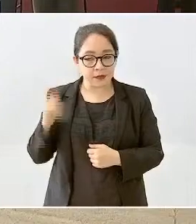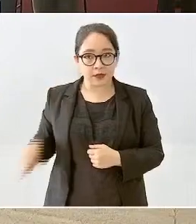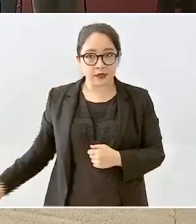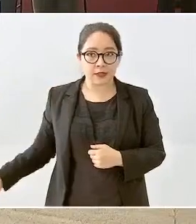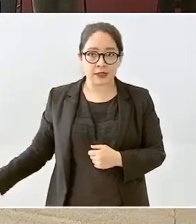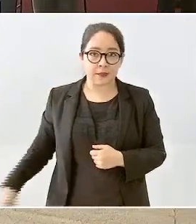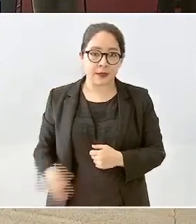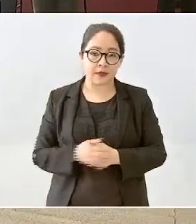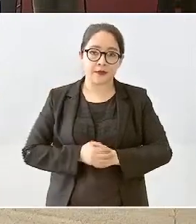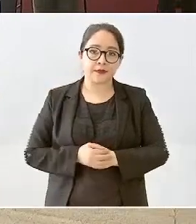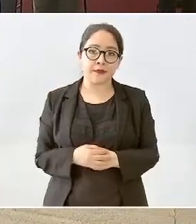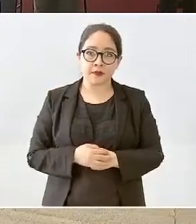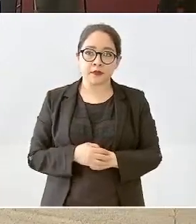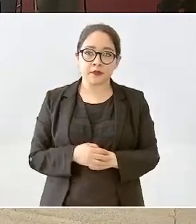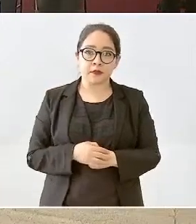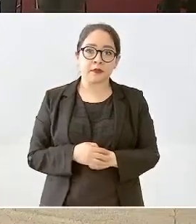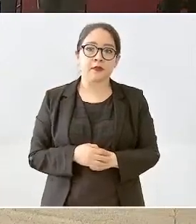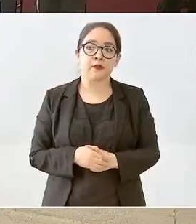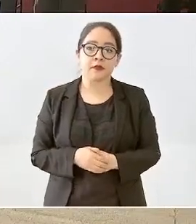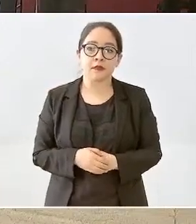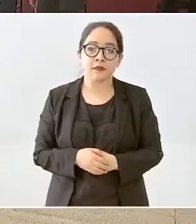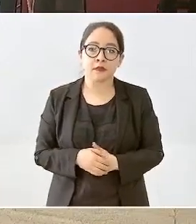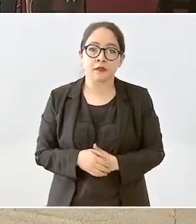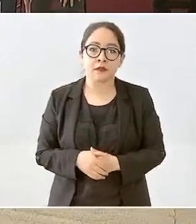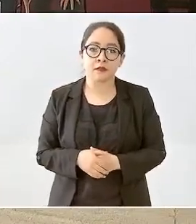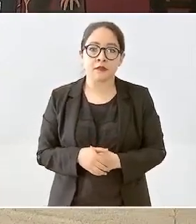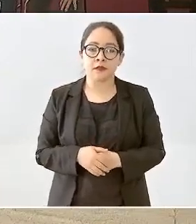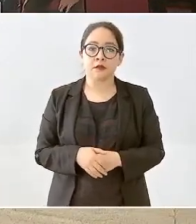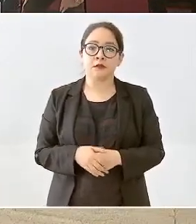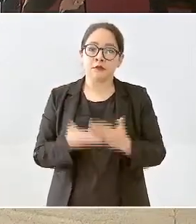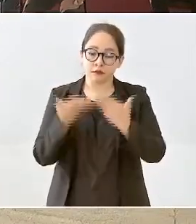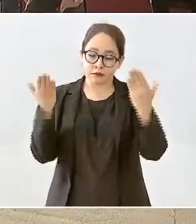Los invitamos a ser tan amables de ocupar sus lugares.